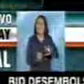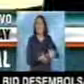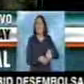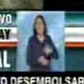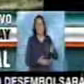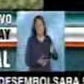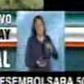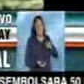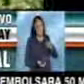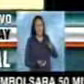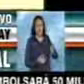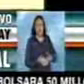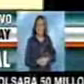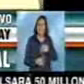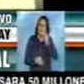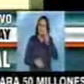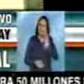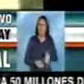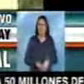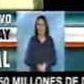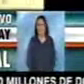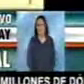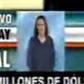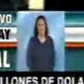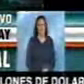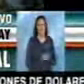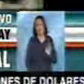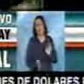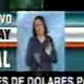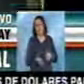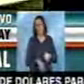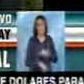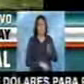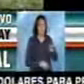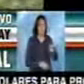misteriosa. ¿Qué pasa, compadre? ¿Qué? Una misteriosa.